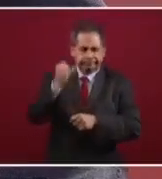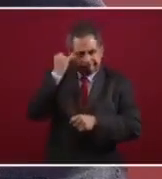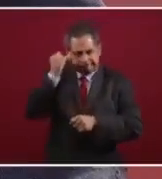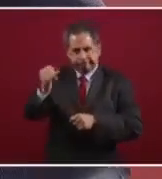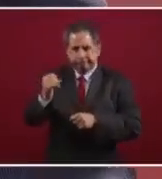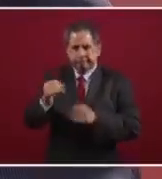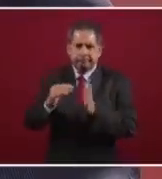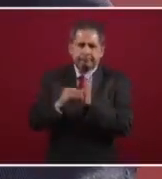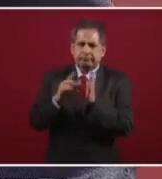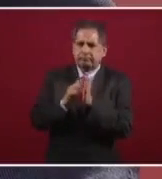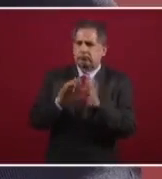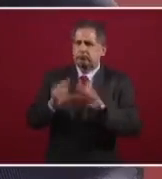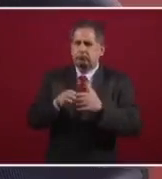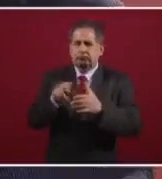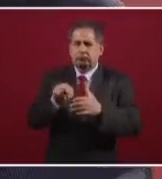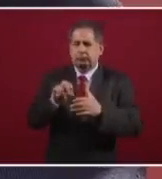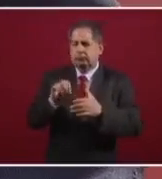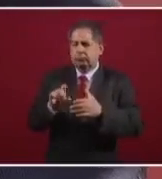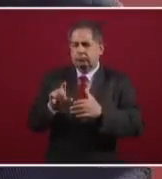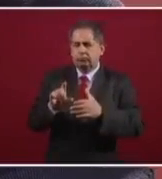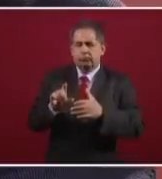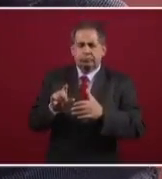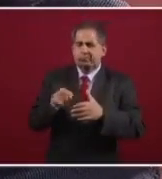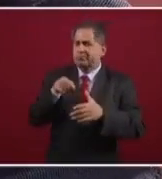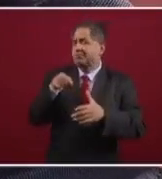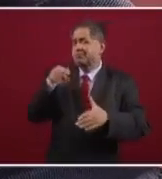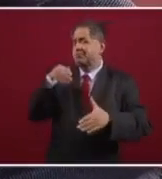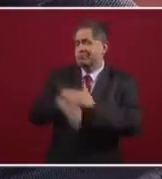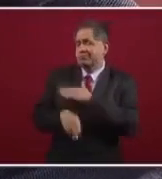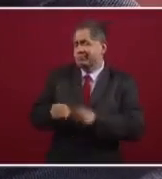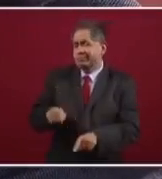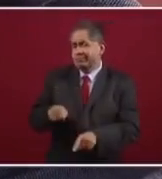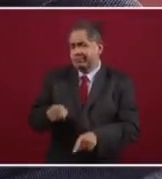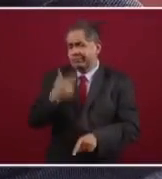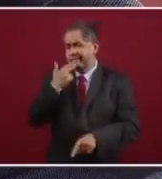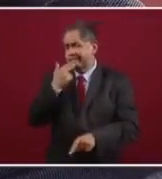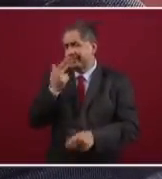del modelo que impusieron durante mucho tiempo.